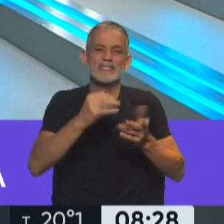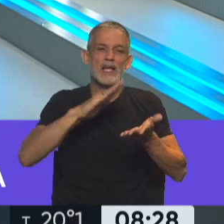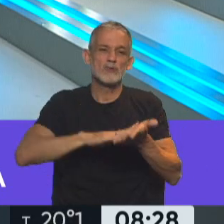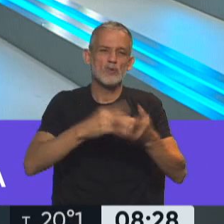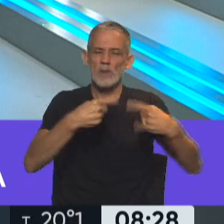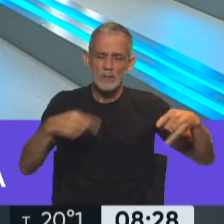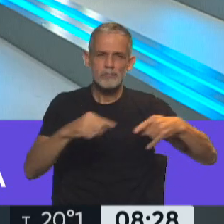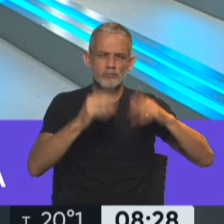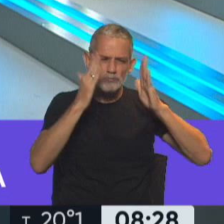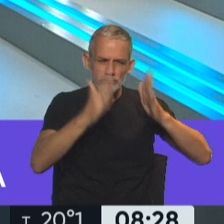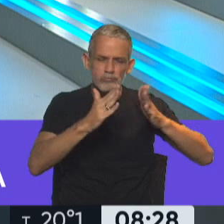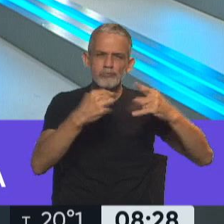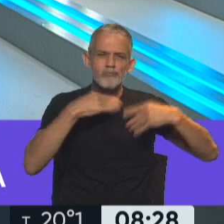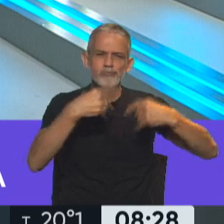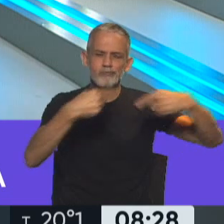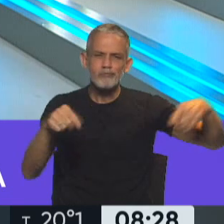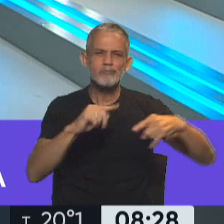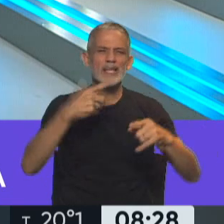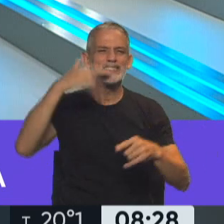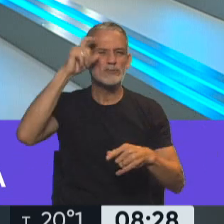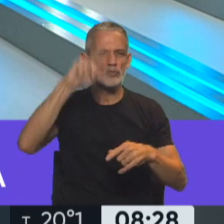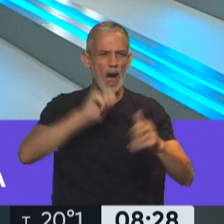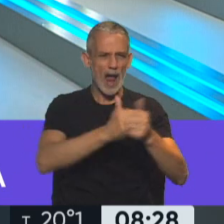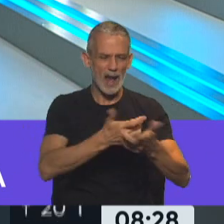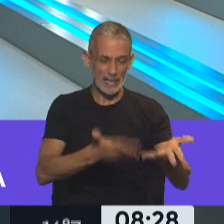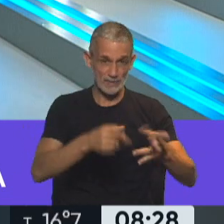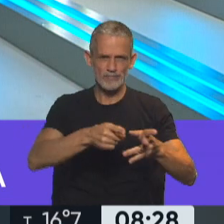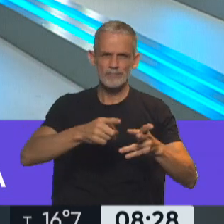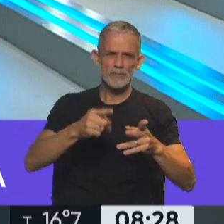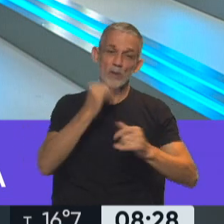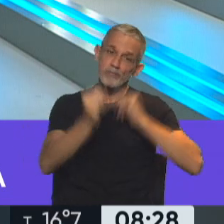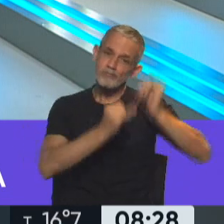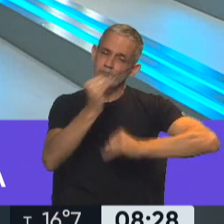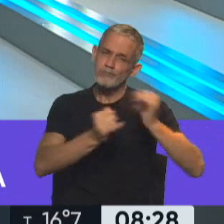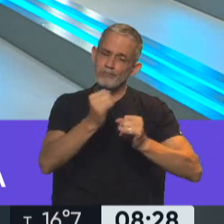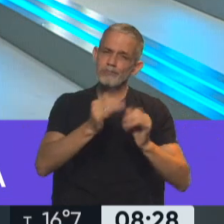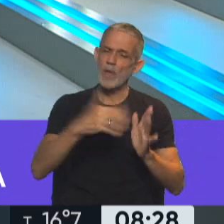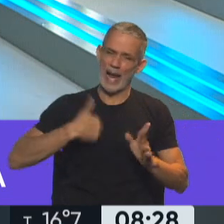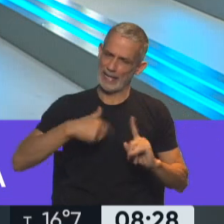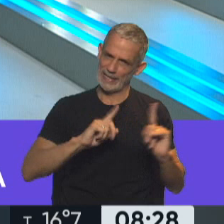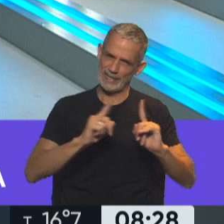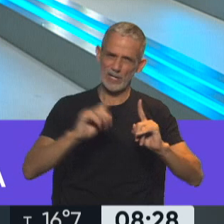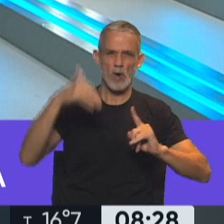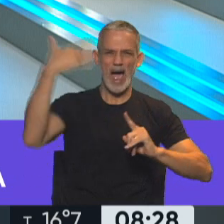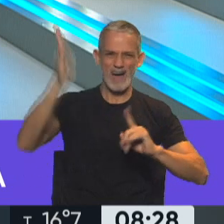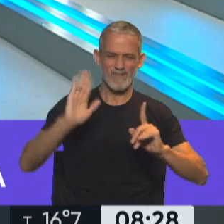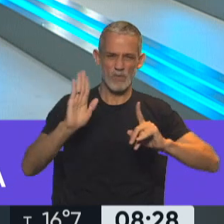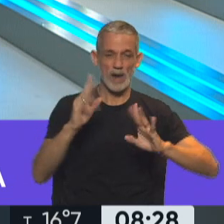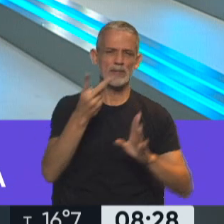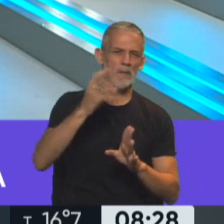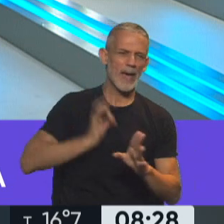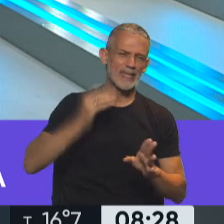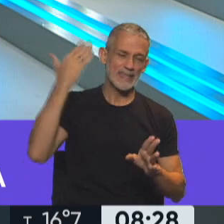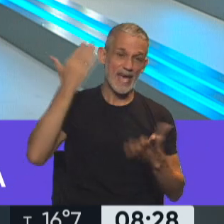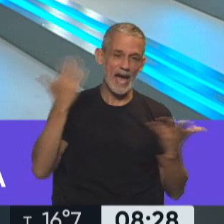Delitos Sexuales. Bueno, lo que declaró básicamente tiene que ver con episodios que ocurrieron fuera de la Argentina y hace unos 20